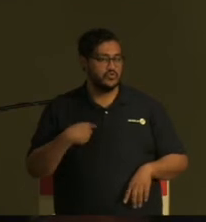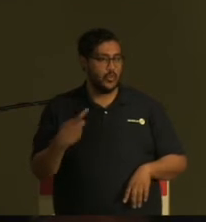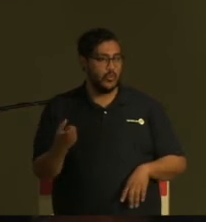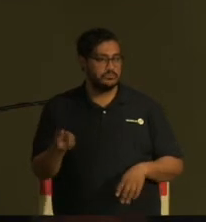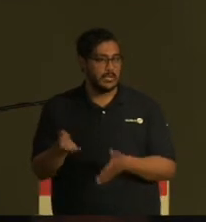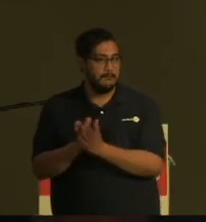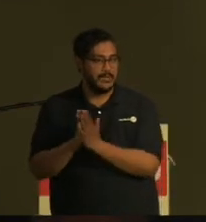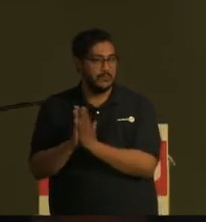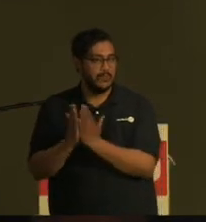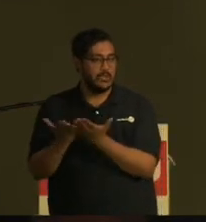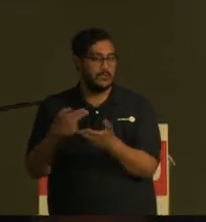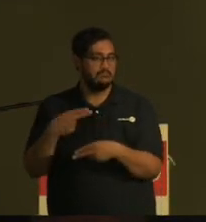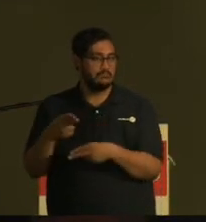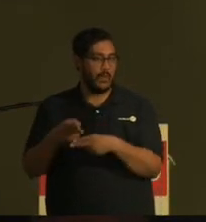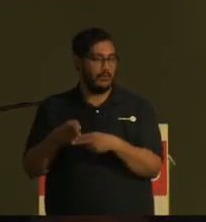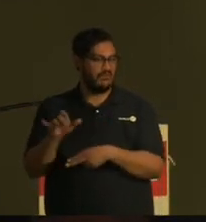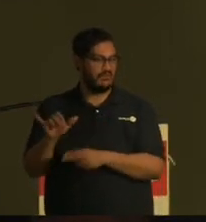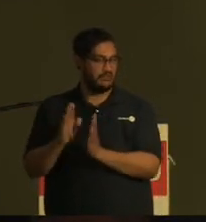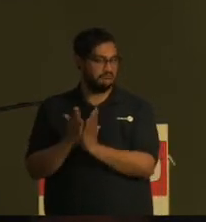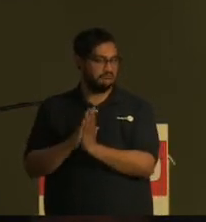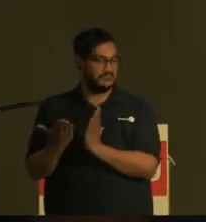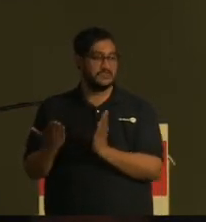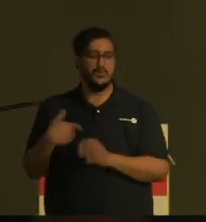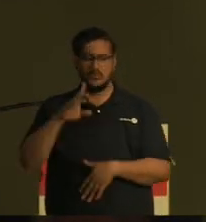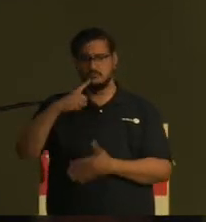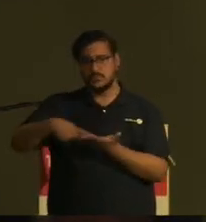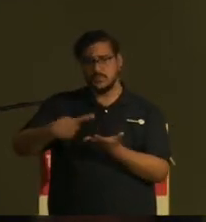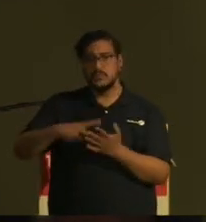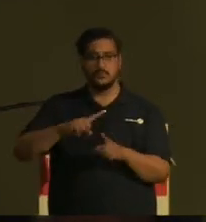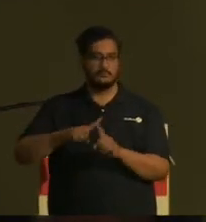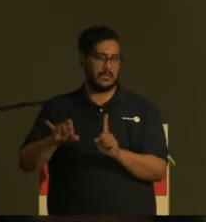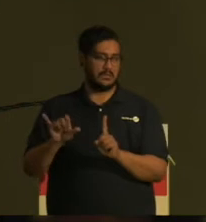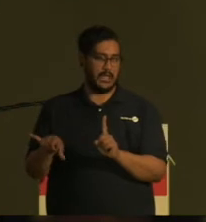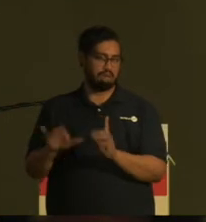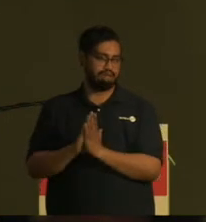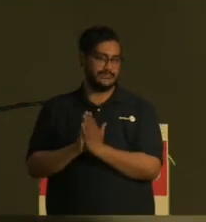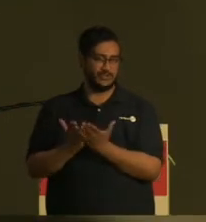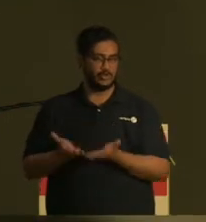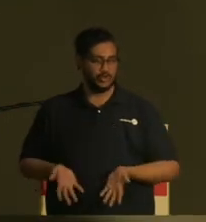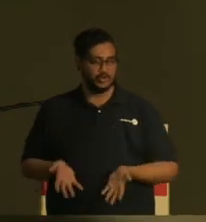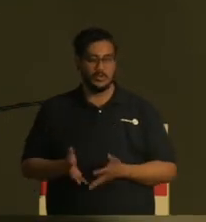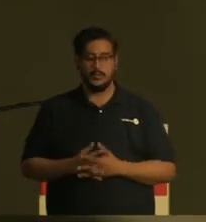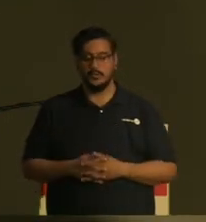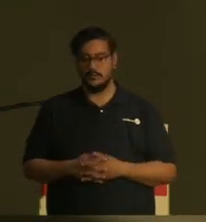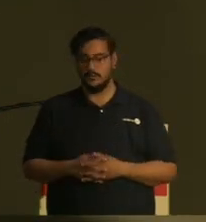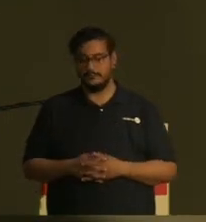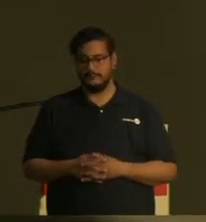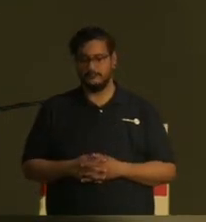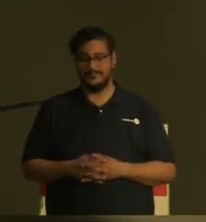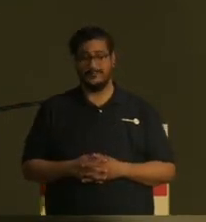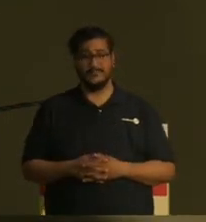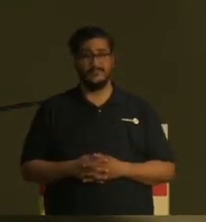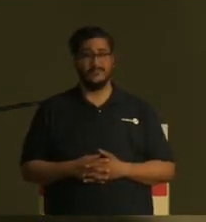a lo que se llama literatura, que podríamos discutir, pero a lo que yo llamo literatura o alguna gente, que es